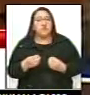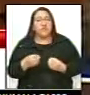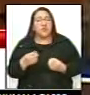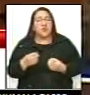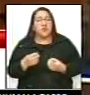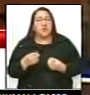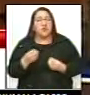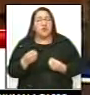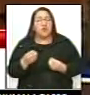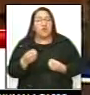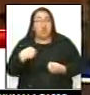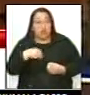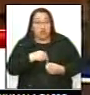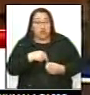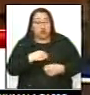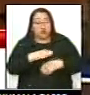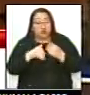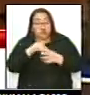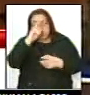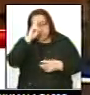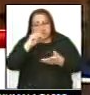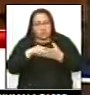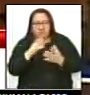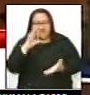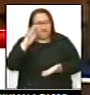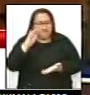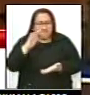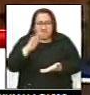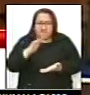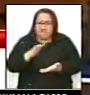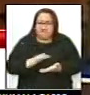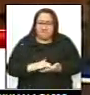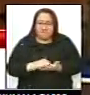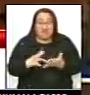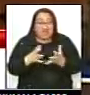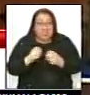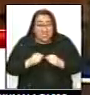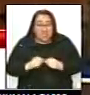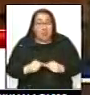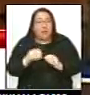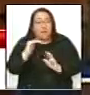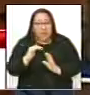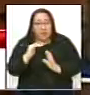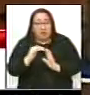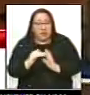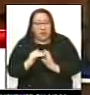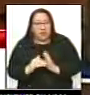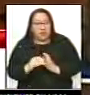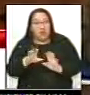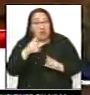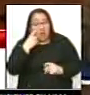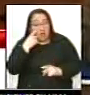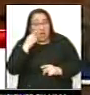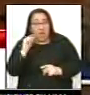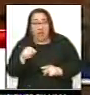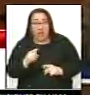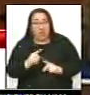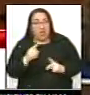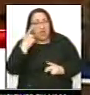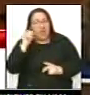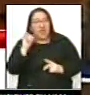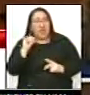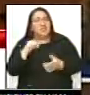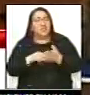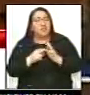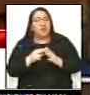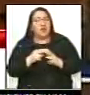sido reducido a la mínima expresión y todavía se pretende seguir reduciendo. Y ojo, acá no hay ningún tema ideológico de por